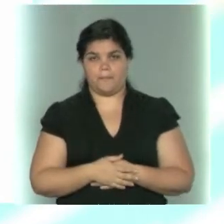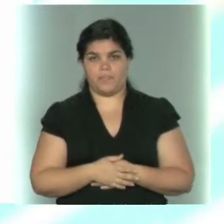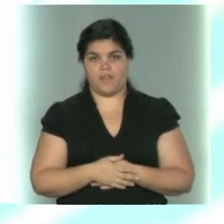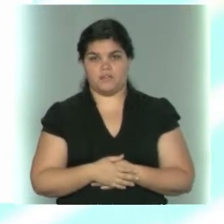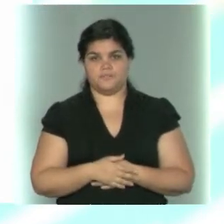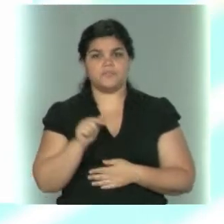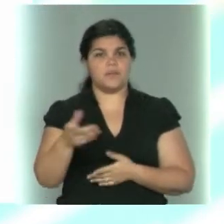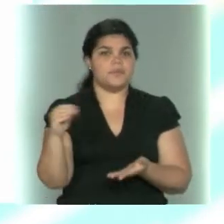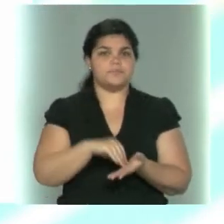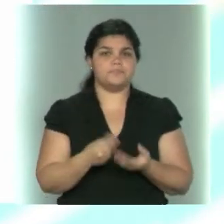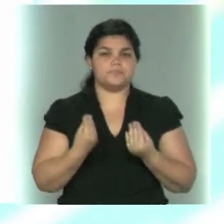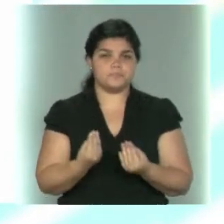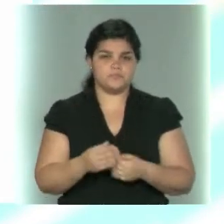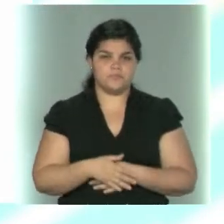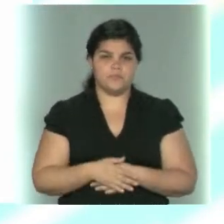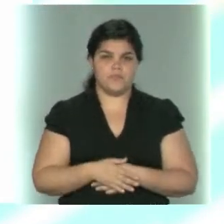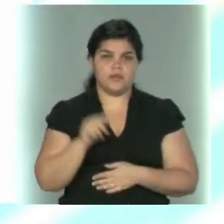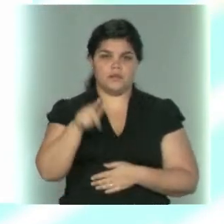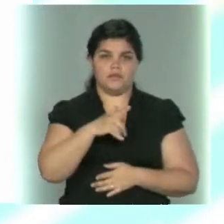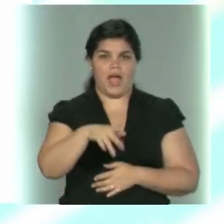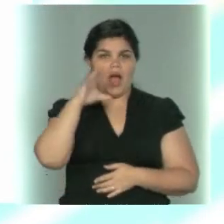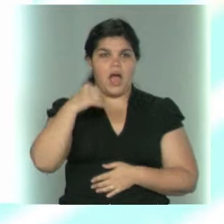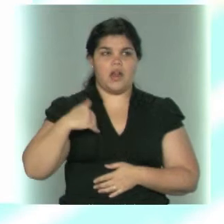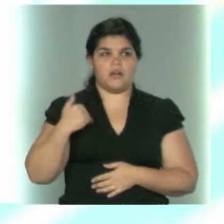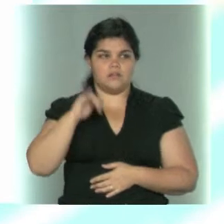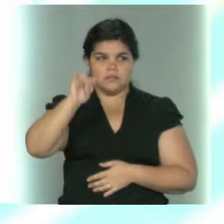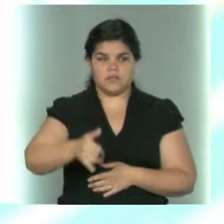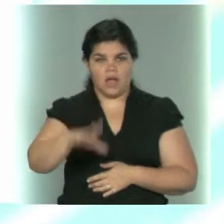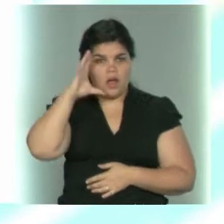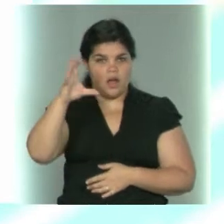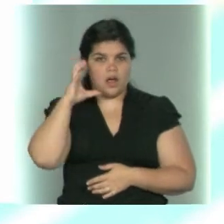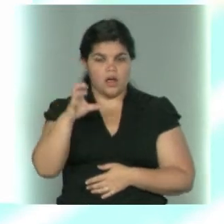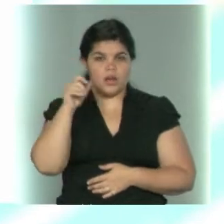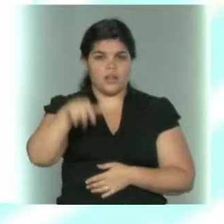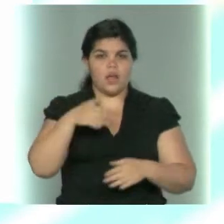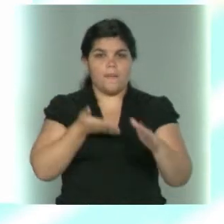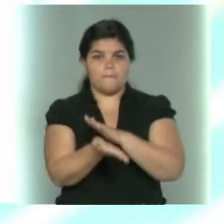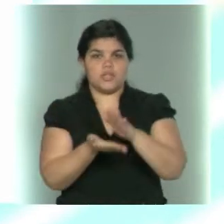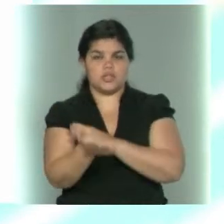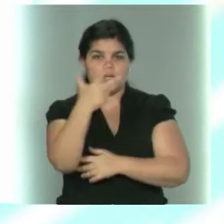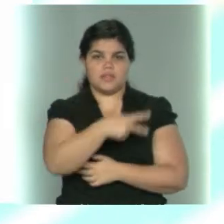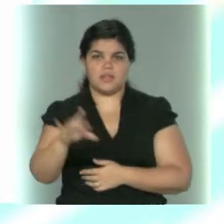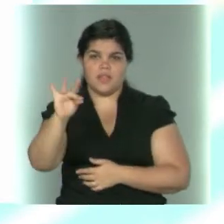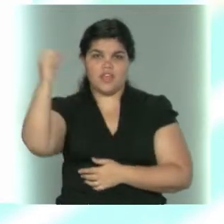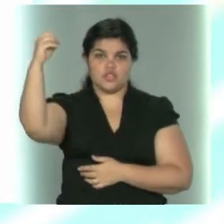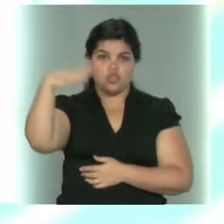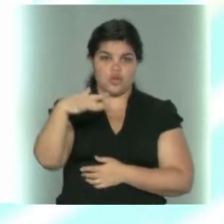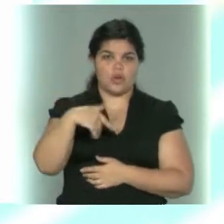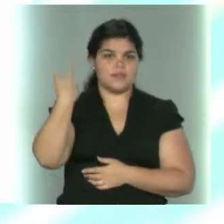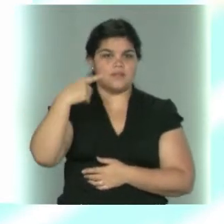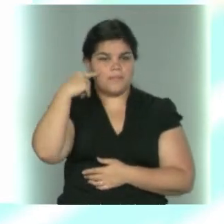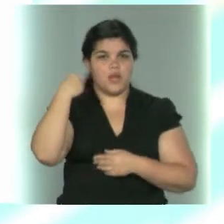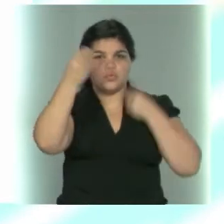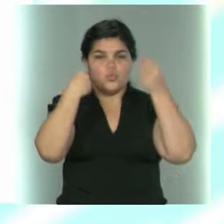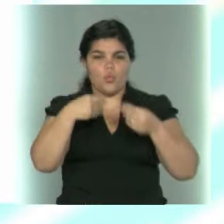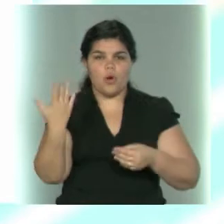hay. Gino Tubaro y Ser Argentina, te vamos a recorrer de punta a punta en una chata con una impresora 3D solar, cumpliendo sueños kilómetro a kilómetro,